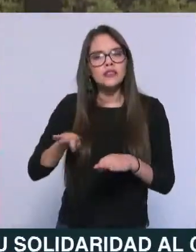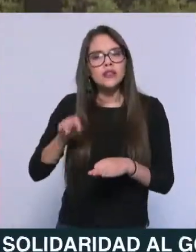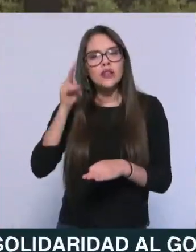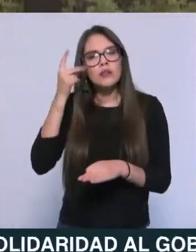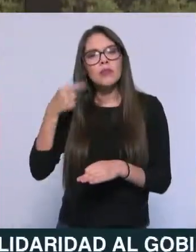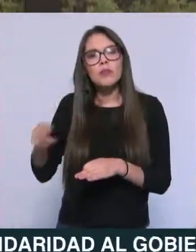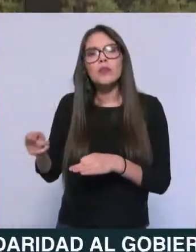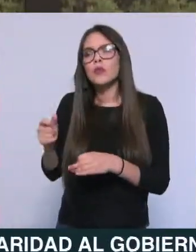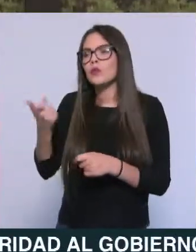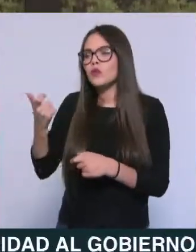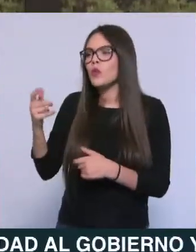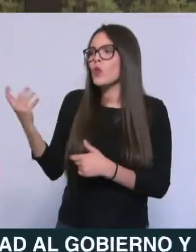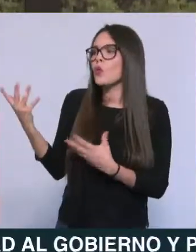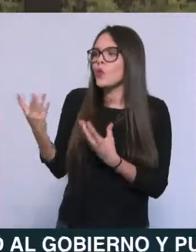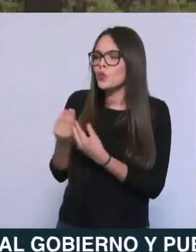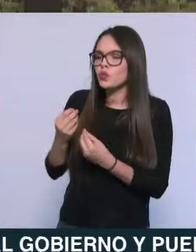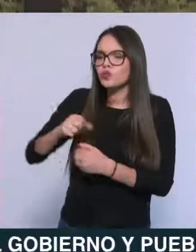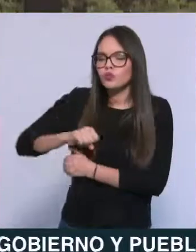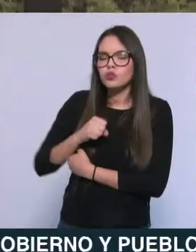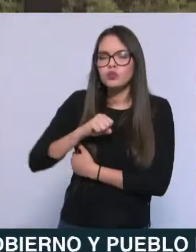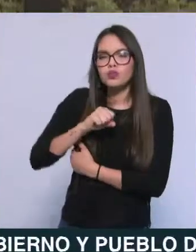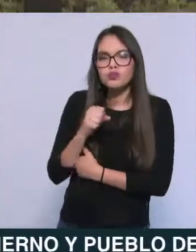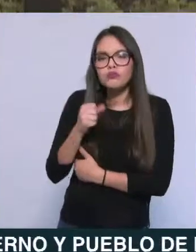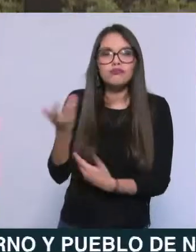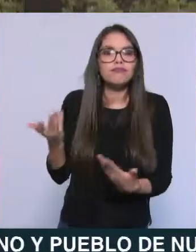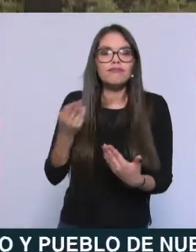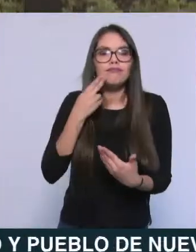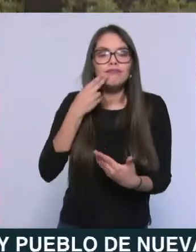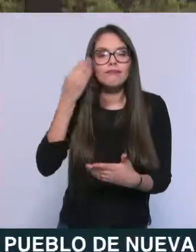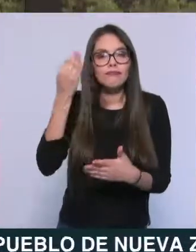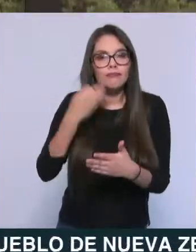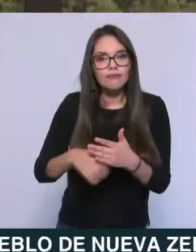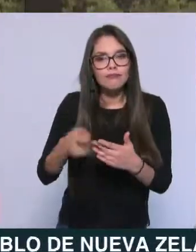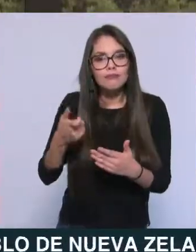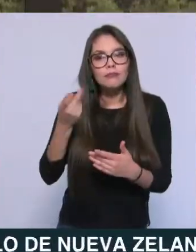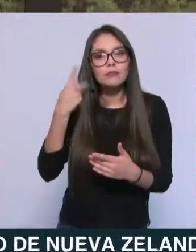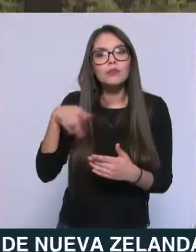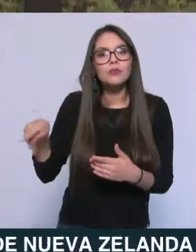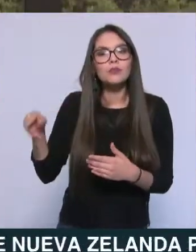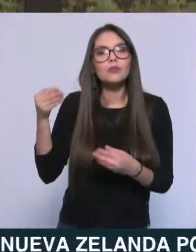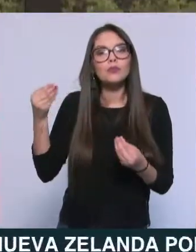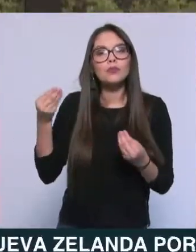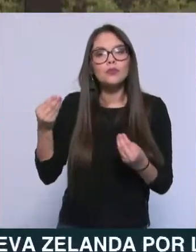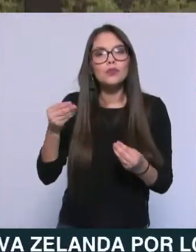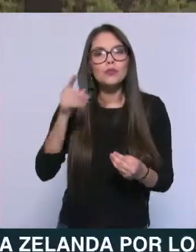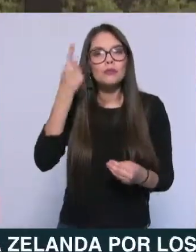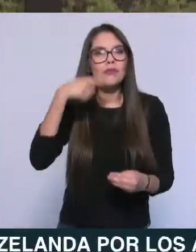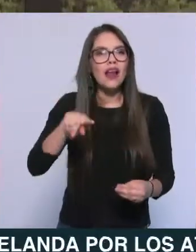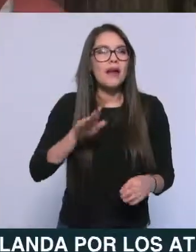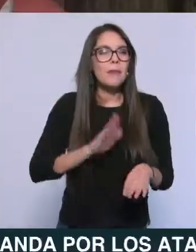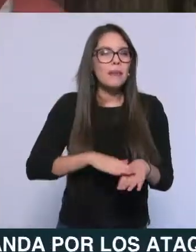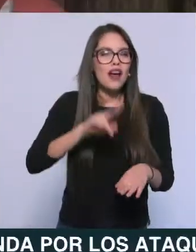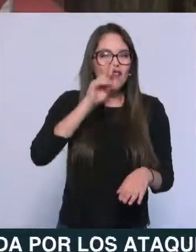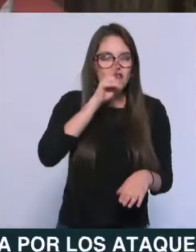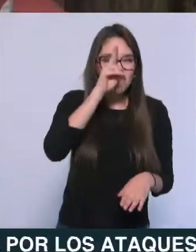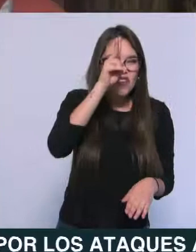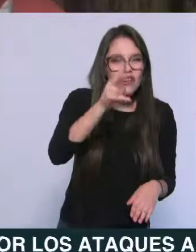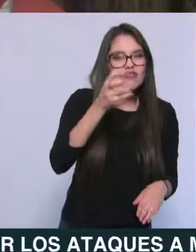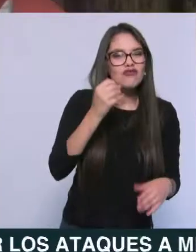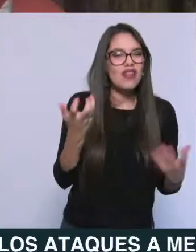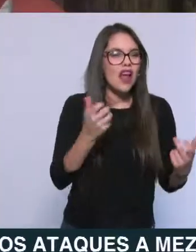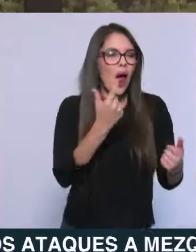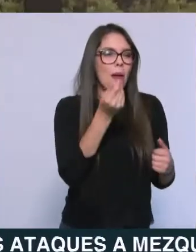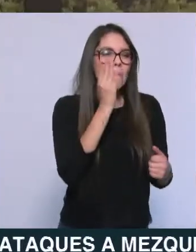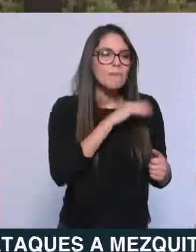de remesas, pero creo que muchos huyen de la violencia. Entonces cualquier nicho de